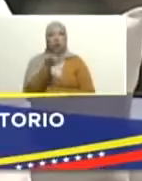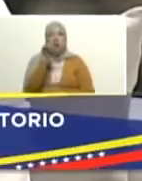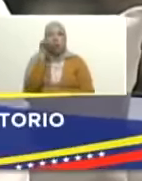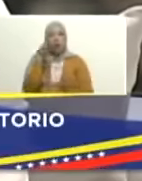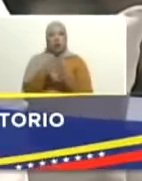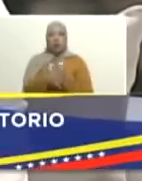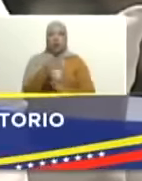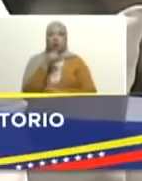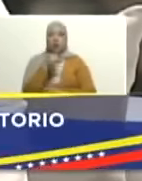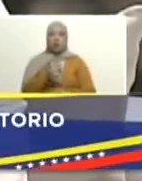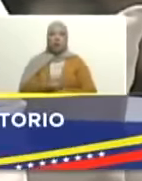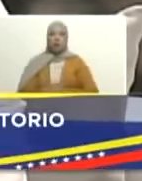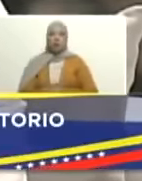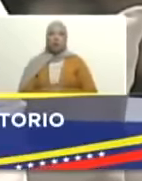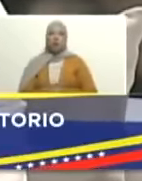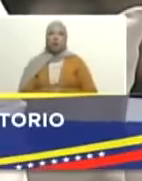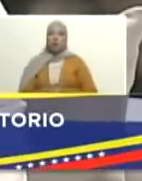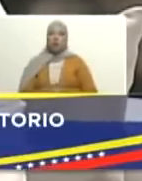recorridos